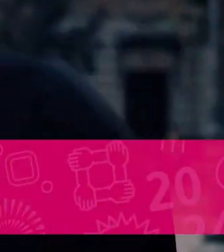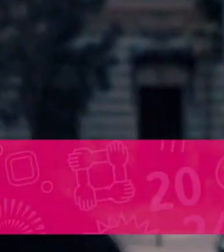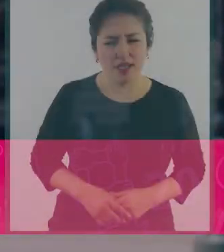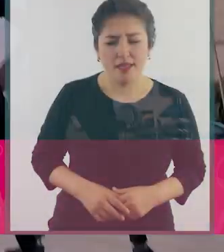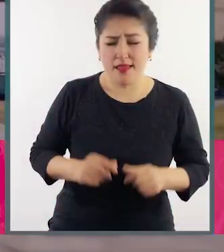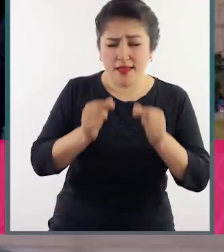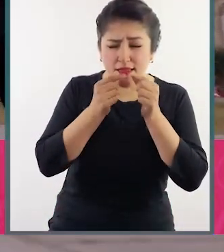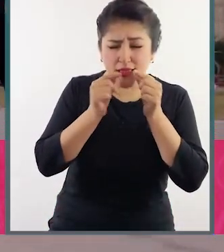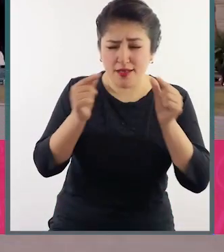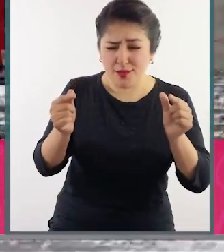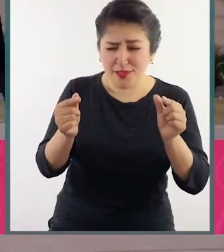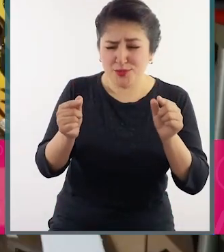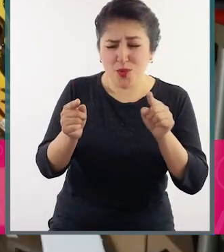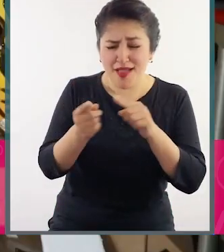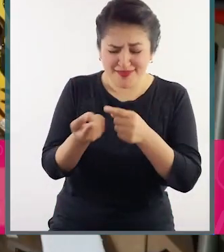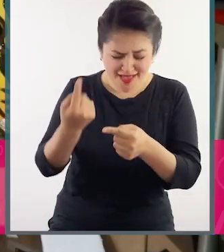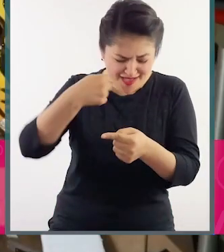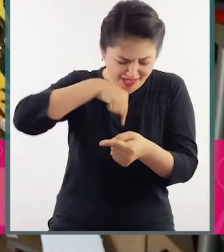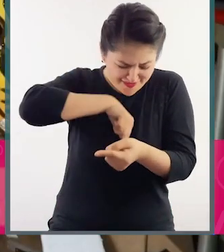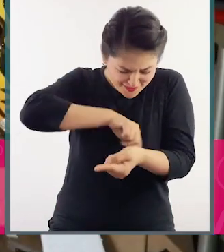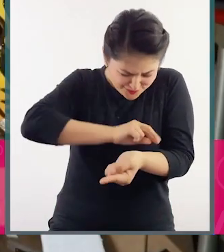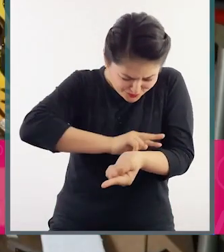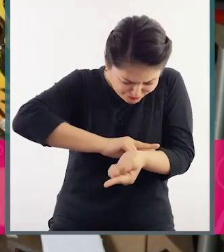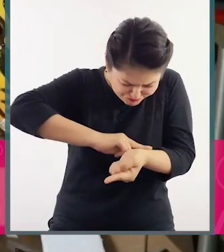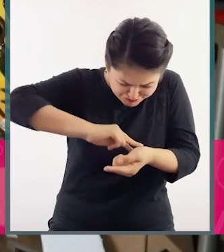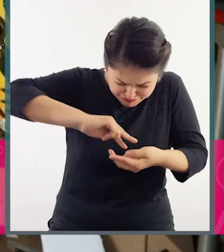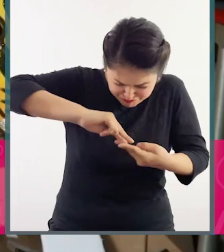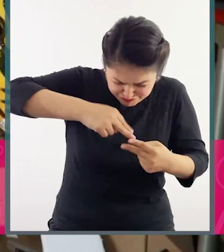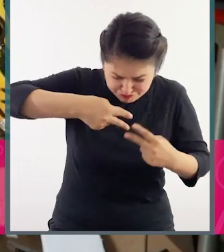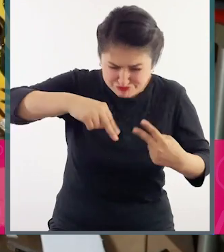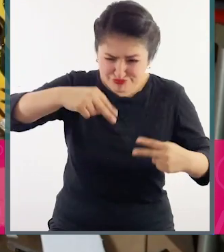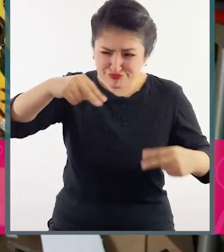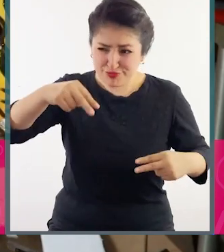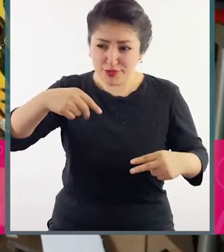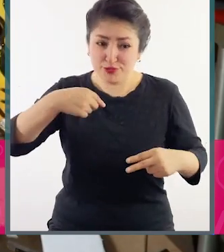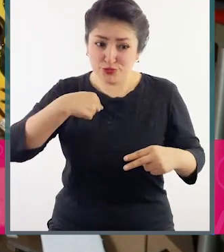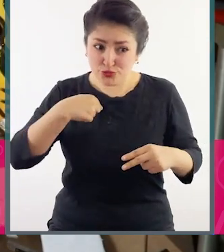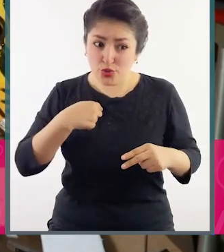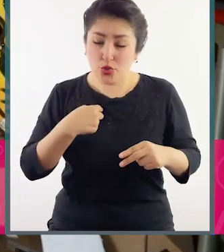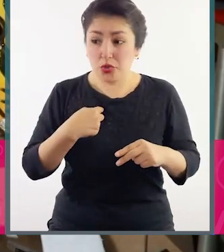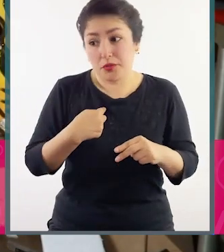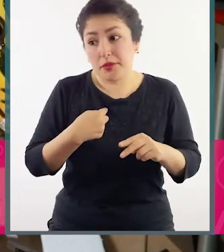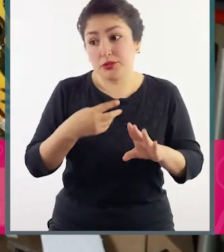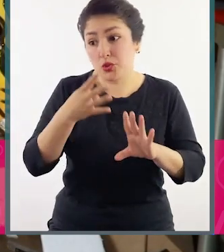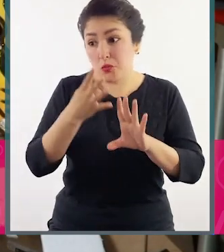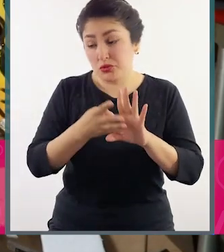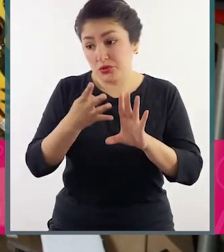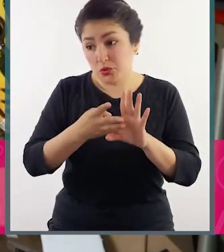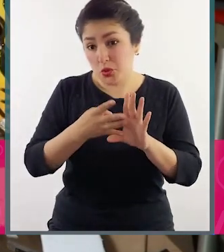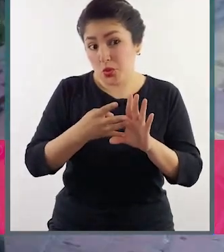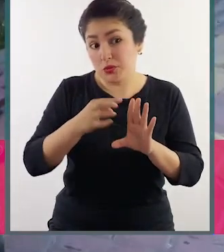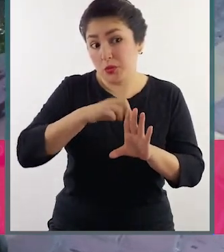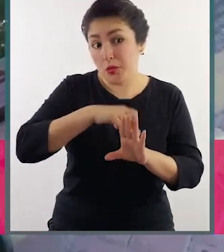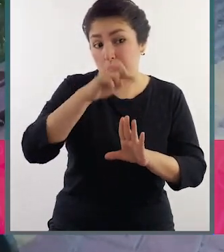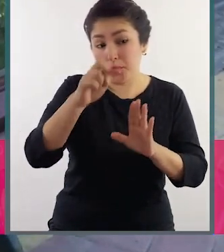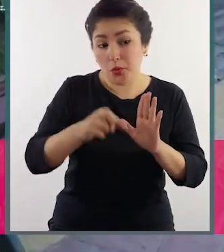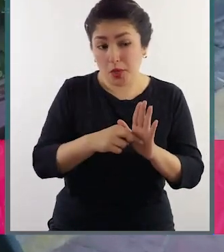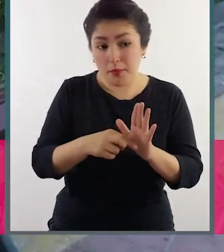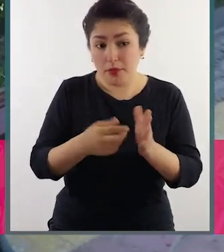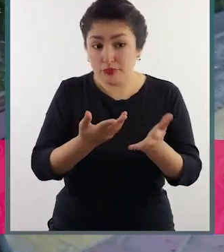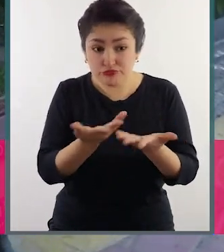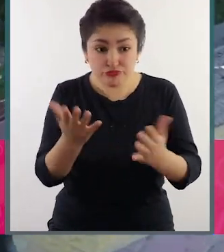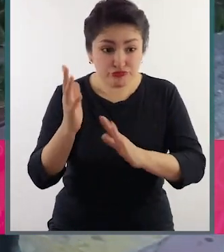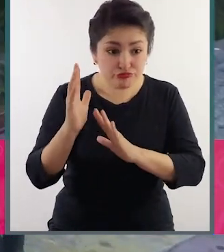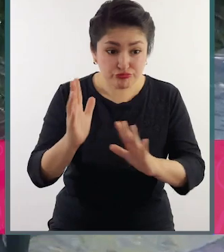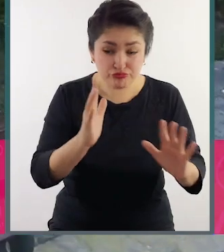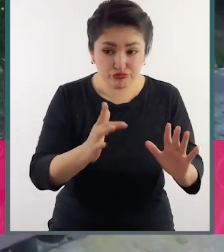El quechua es mi ADN, es lo que me ayuda a sensibilizar. Como psicólogo, si haría un programa de sensibilización, pues un